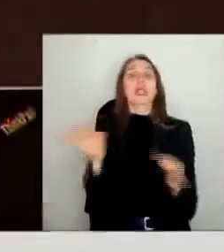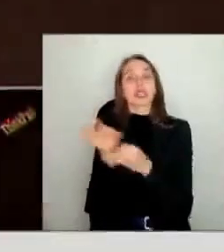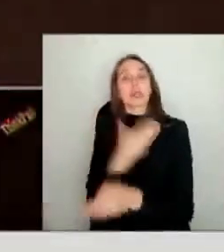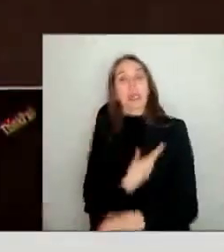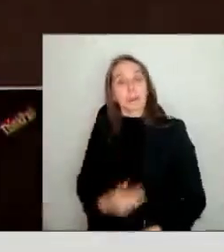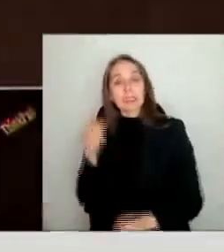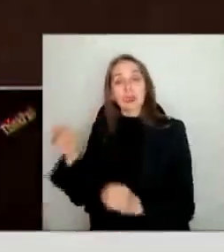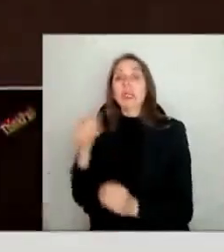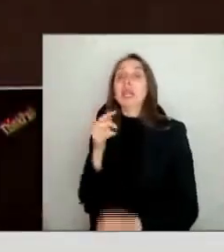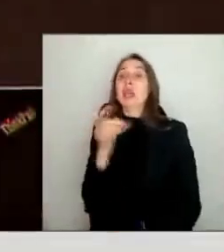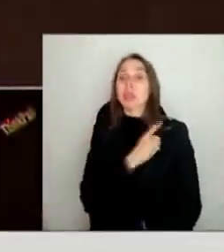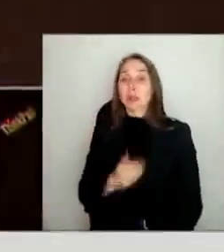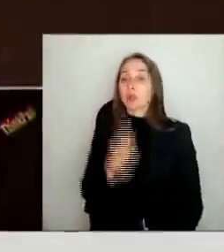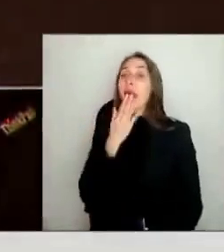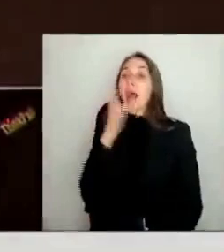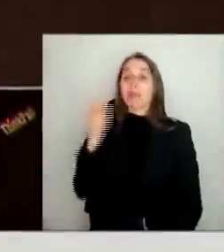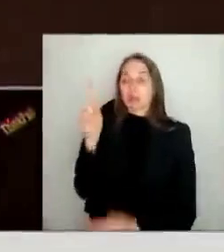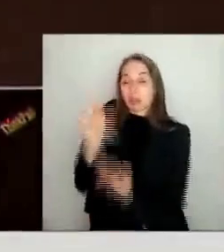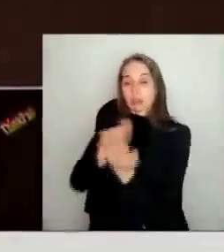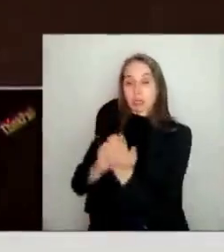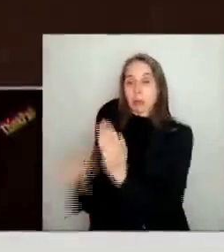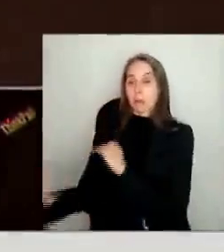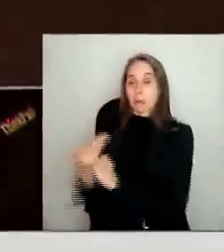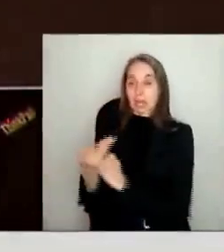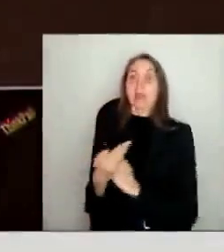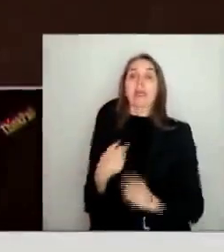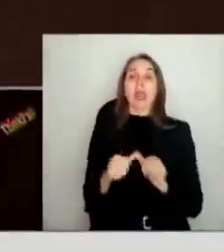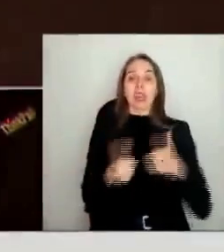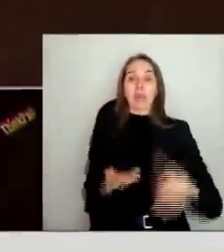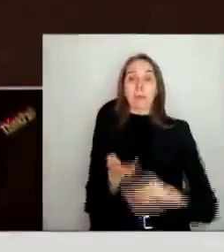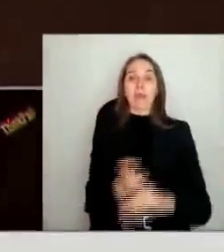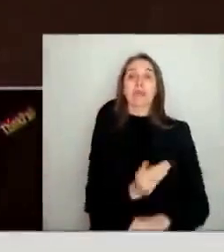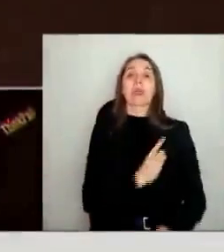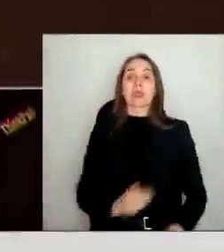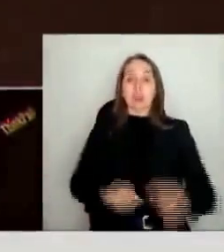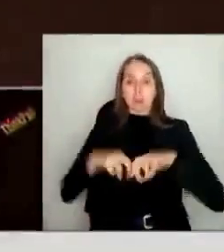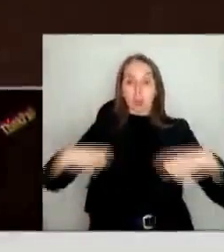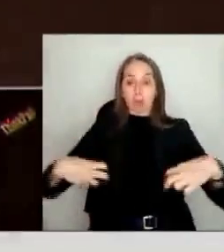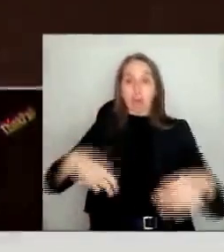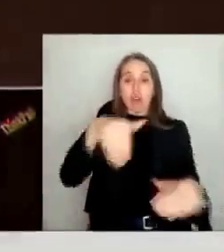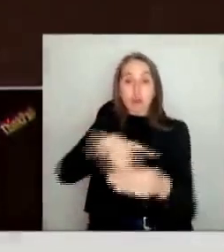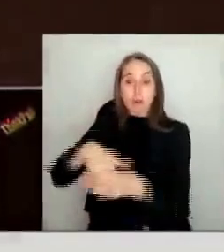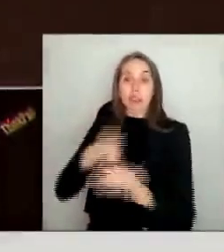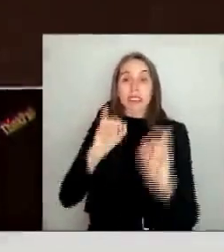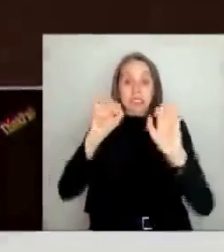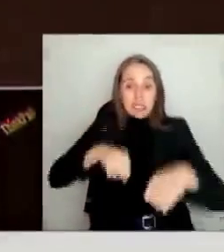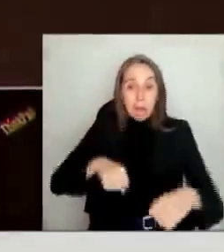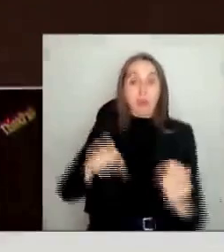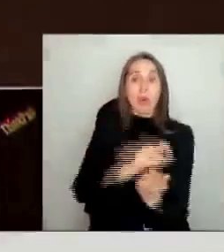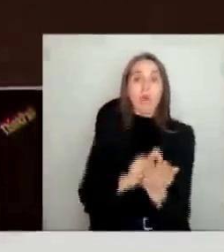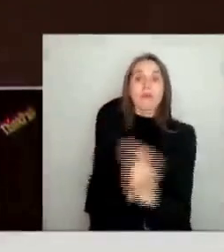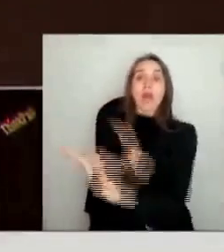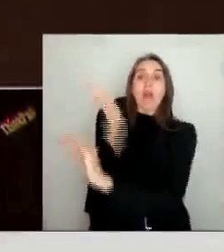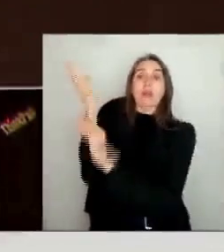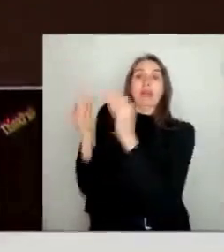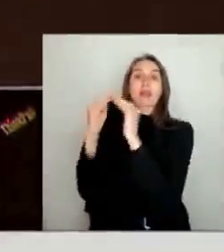procedería a votar esa solicitud y lo haríamos por tanto como cámara de diputadas y diputados ya vamos a vamos